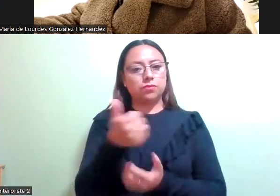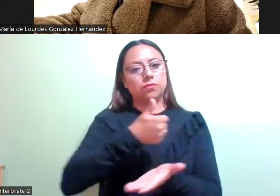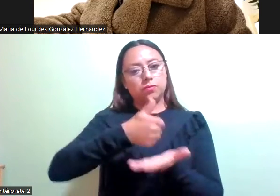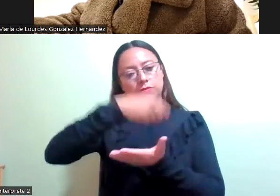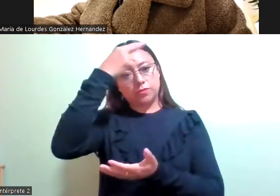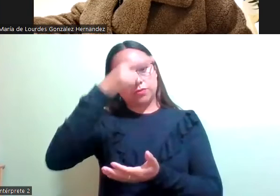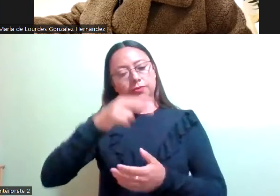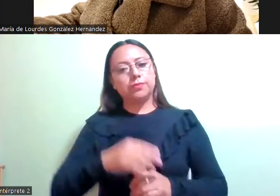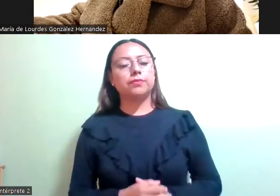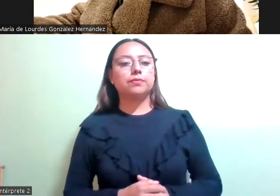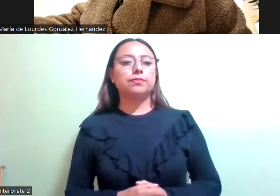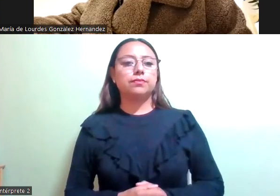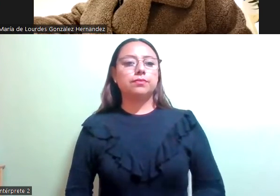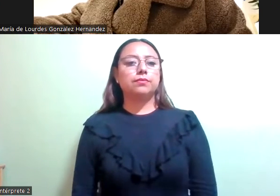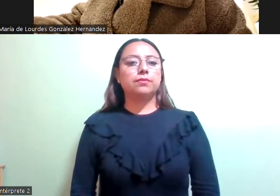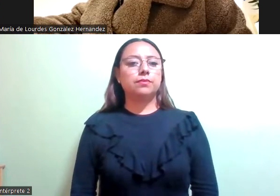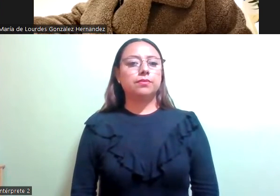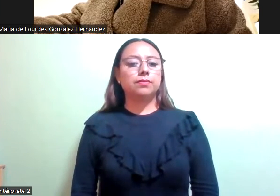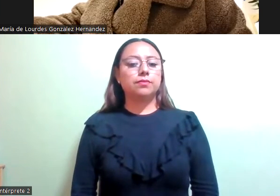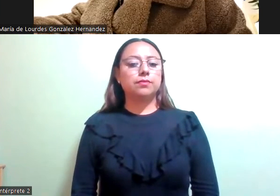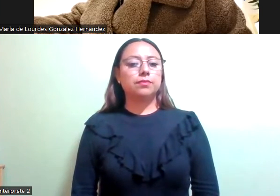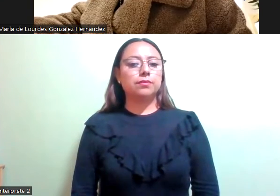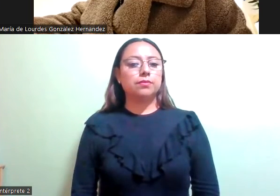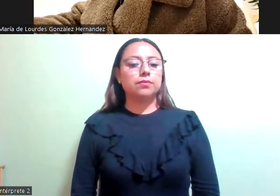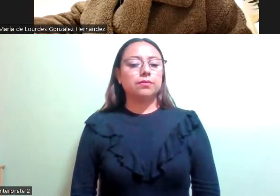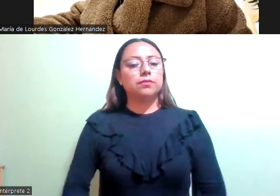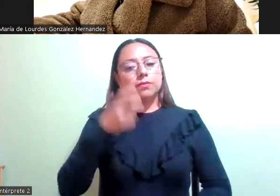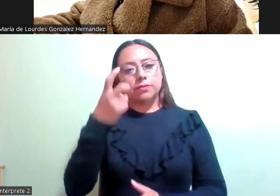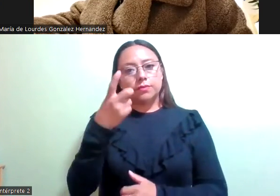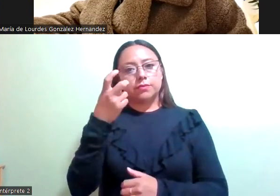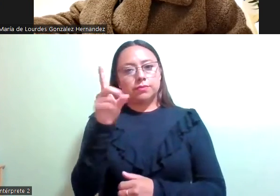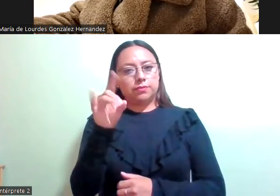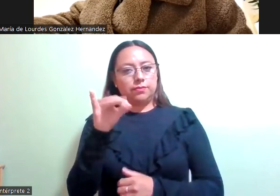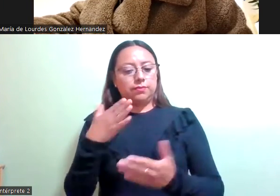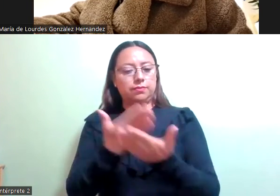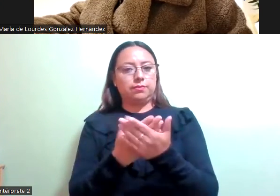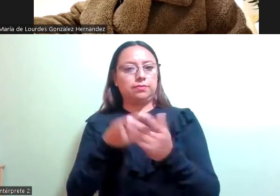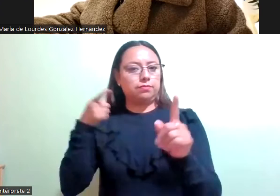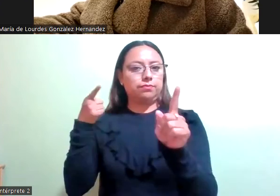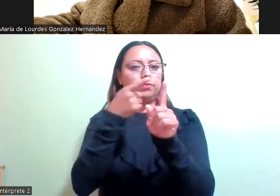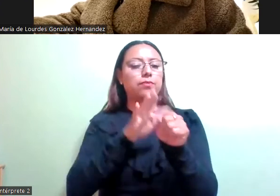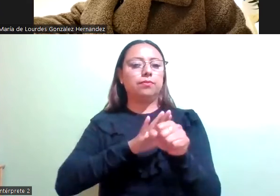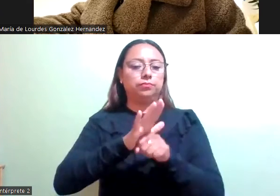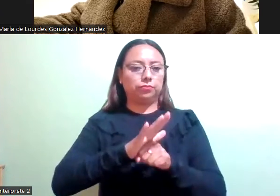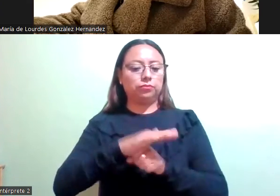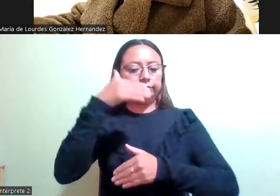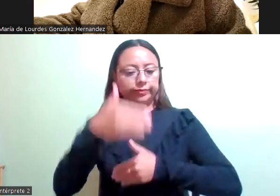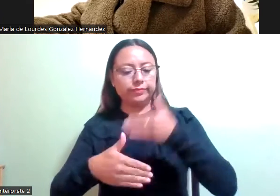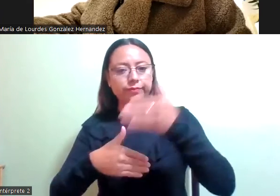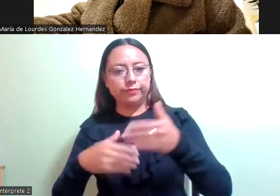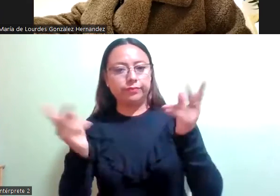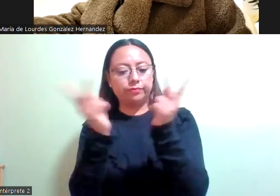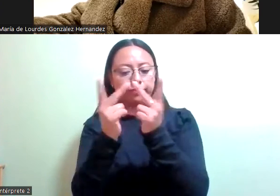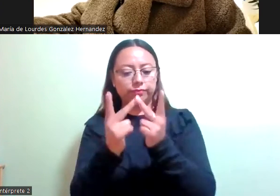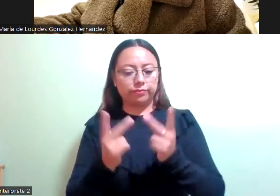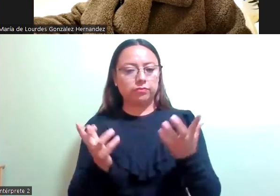México. El presente dictamen tiene como propósito concluir un proceso de armonización sobre la Ley